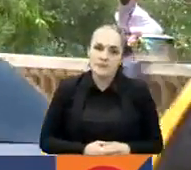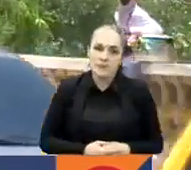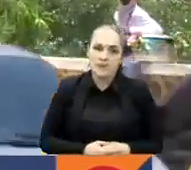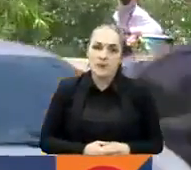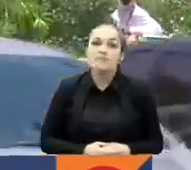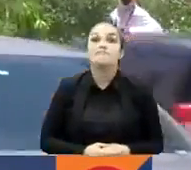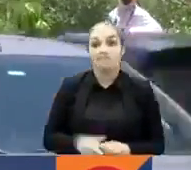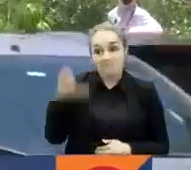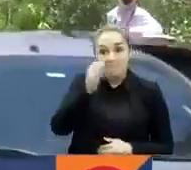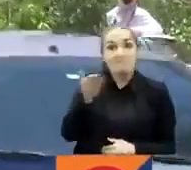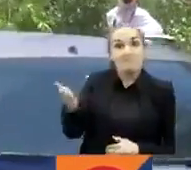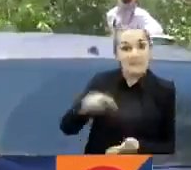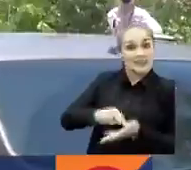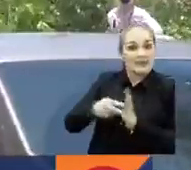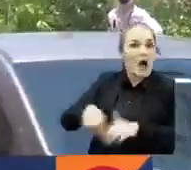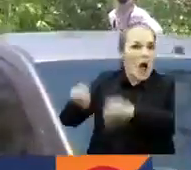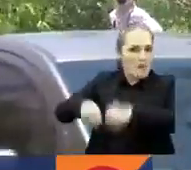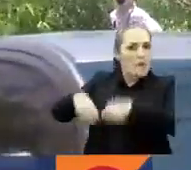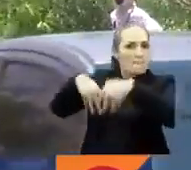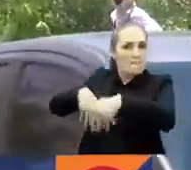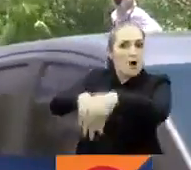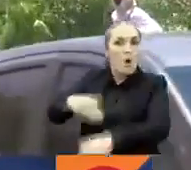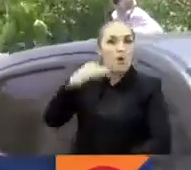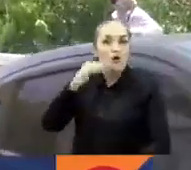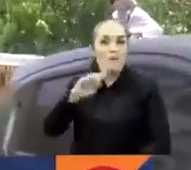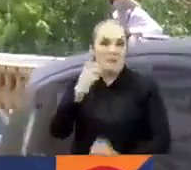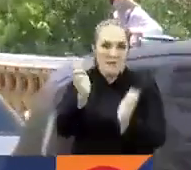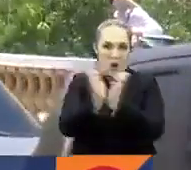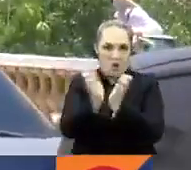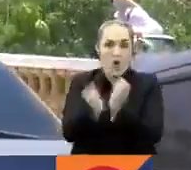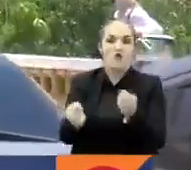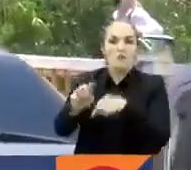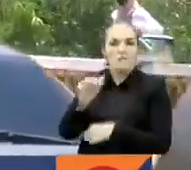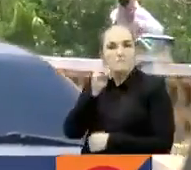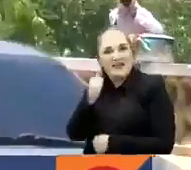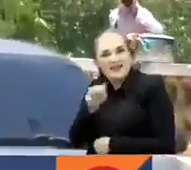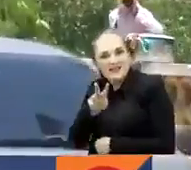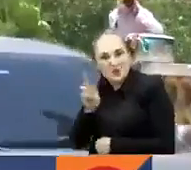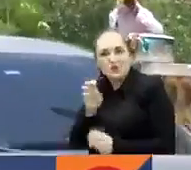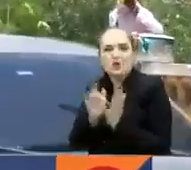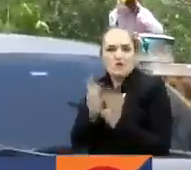Es decir, continúan las manifestaciones el 1 de mayo y mañana 28 de abril. Yo me